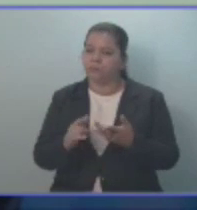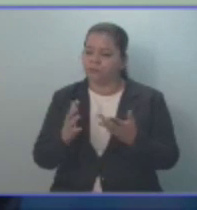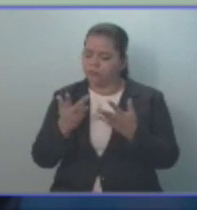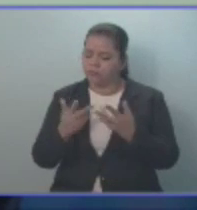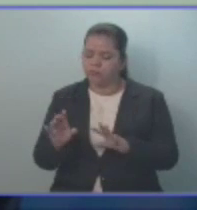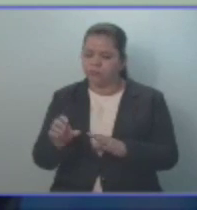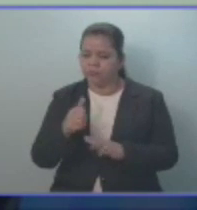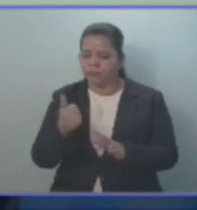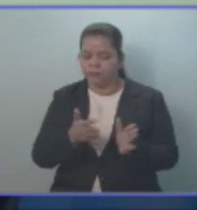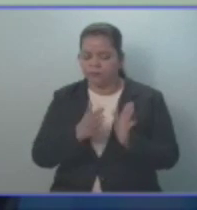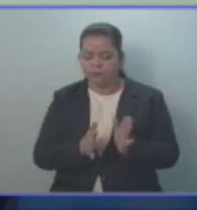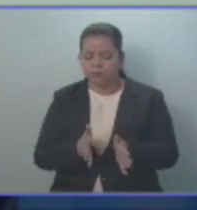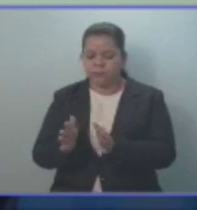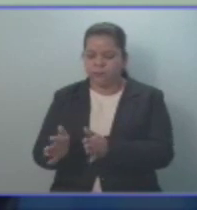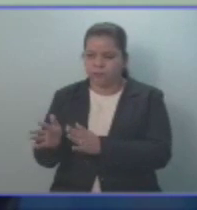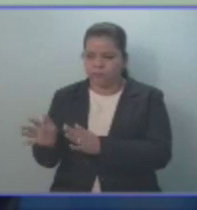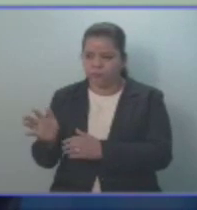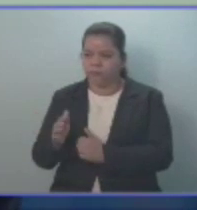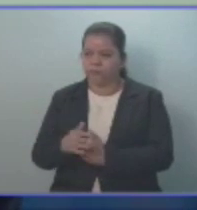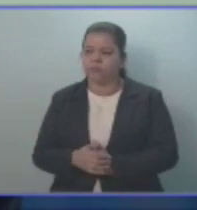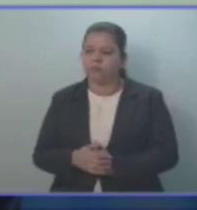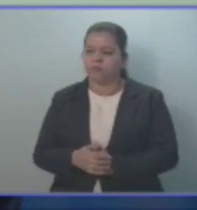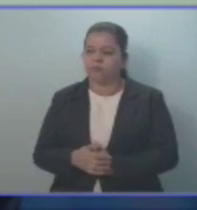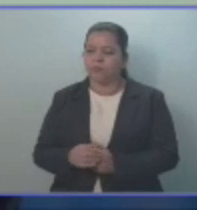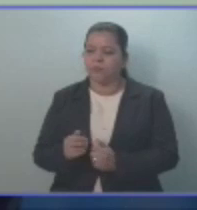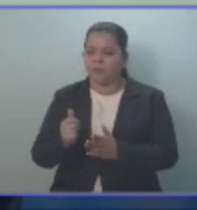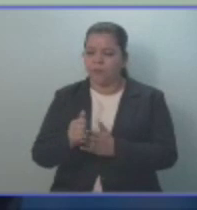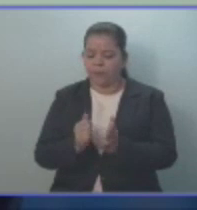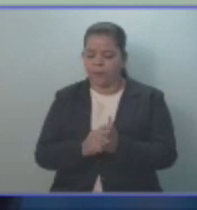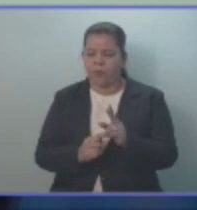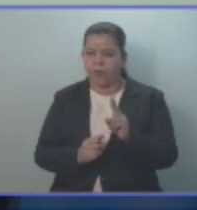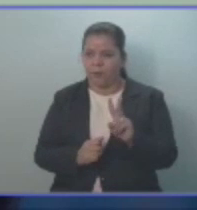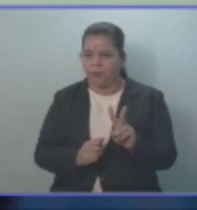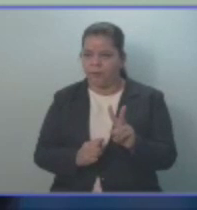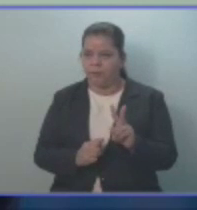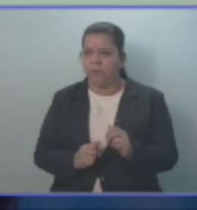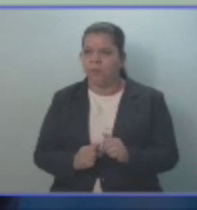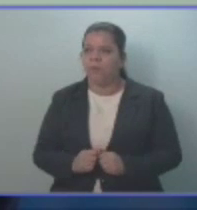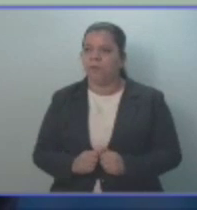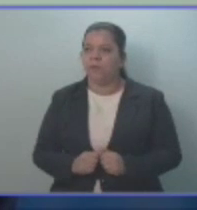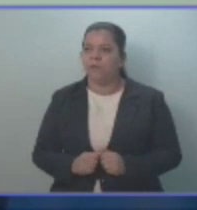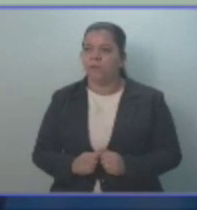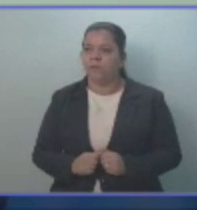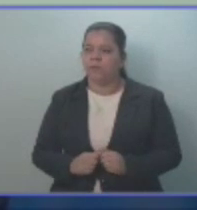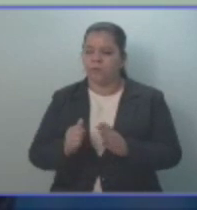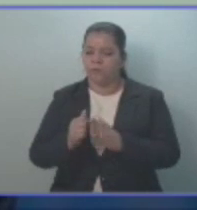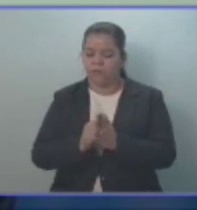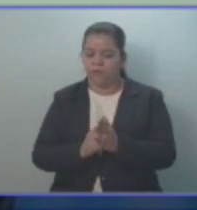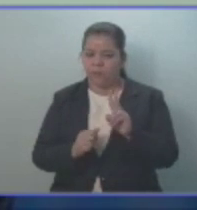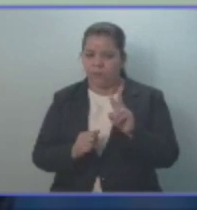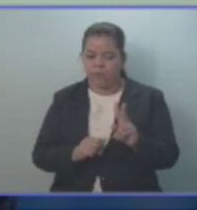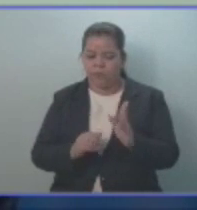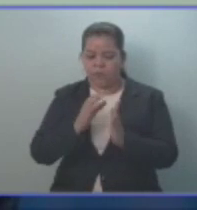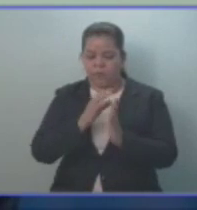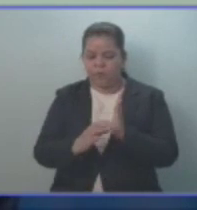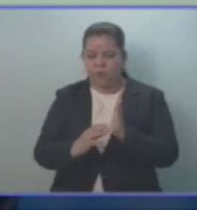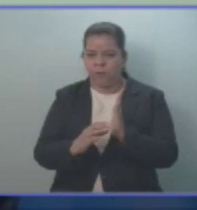de las categorías mencionadas en el artículo 2. Artículo 2,